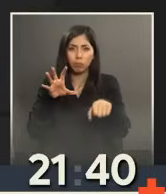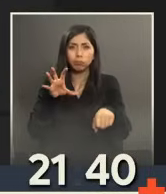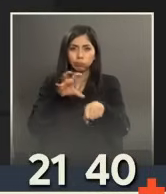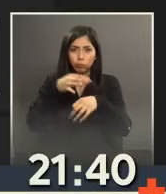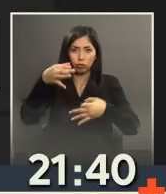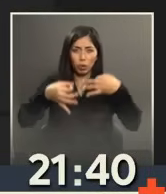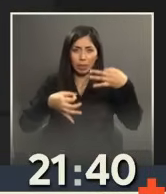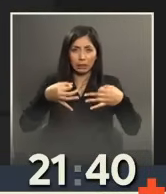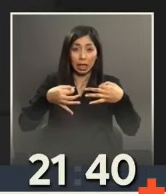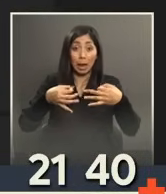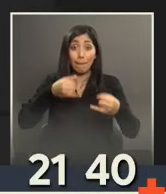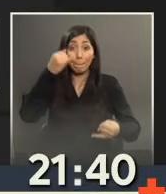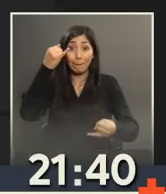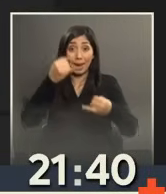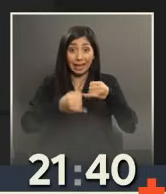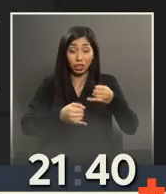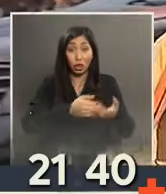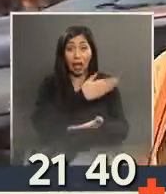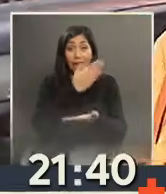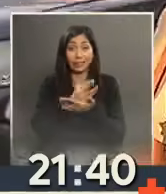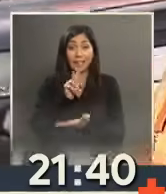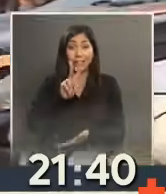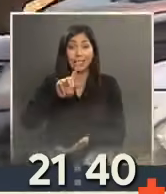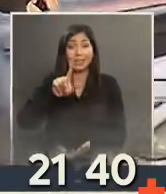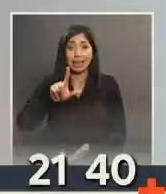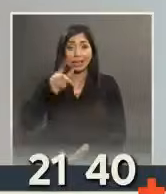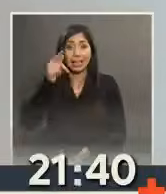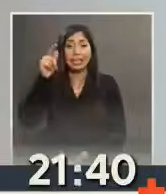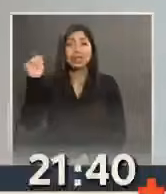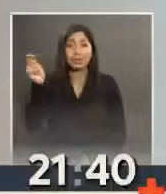cierre de la investigación el 27 de septiembre.